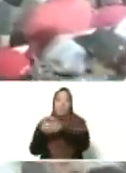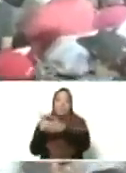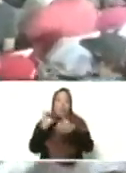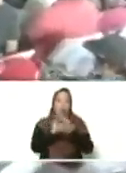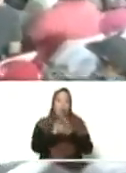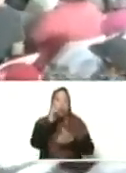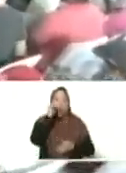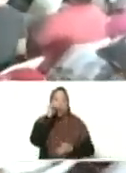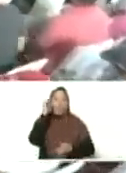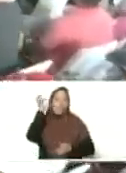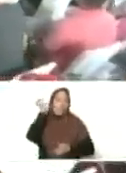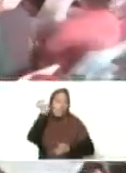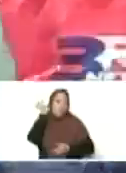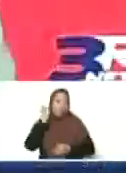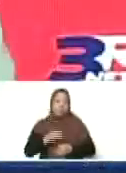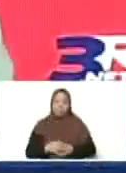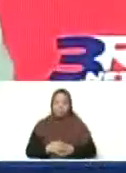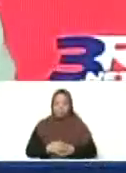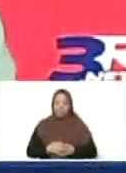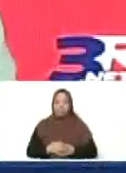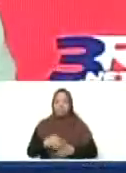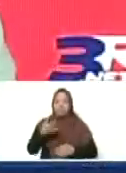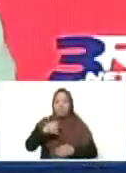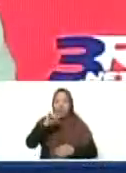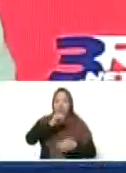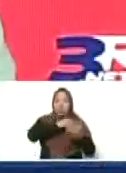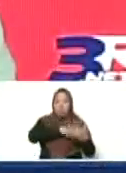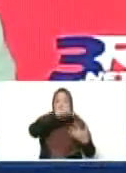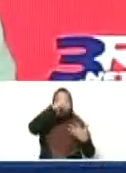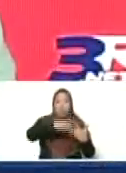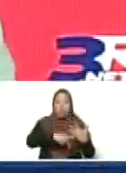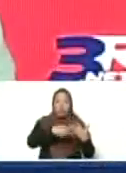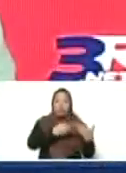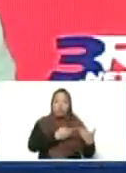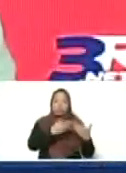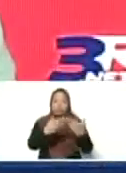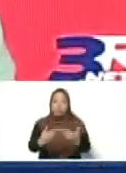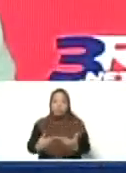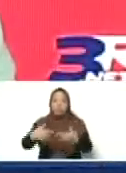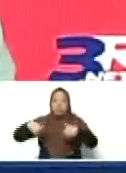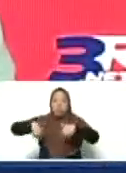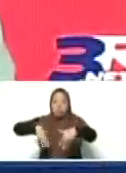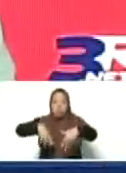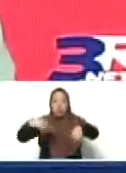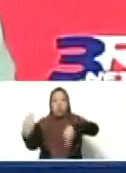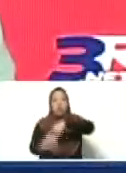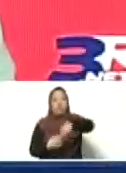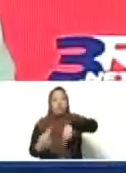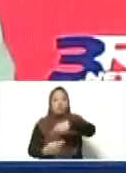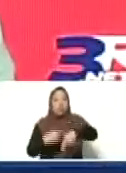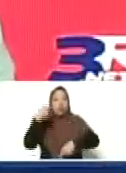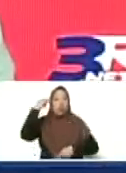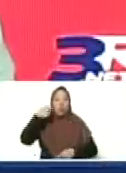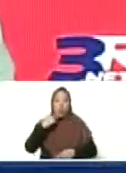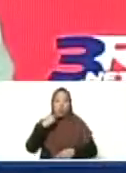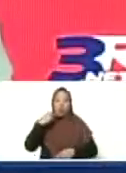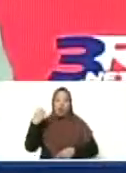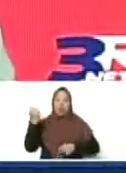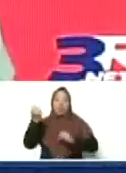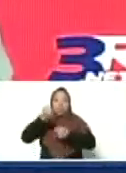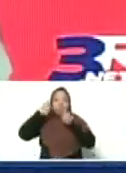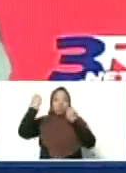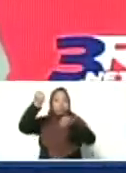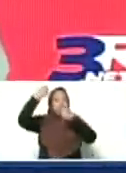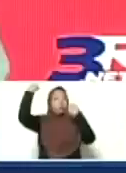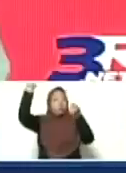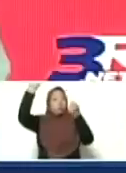que traen las propuestas de esta marcha revolucionaria llena de rebeldía